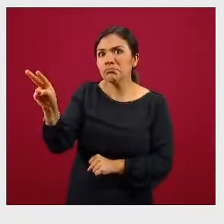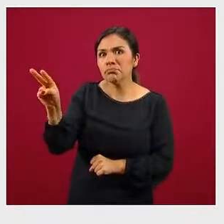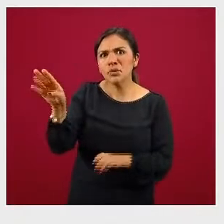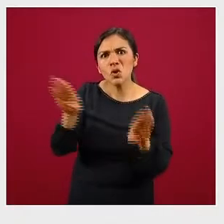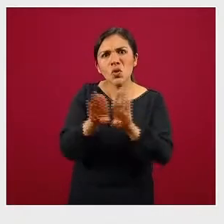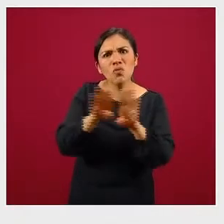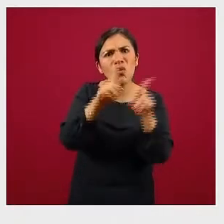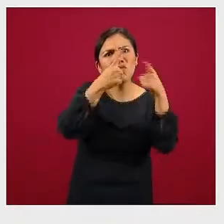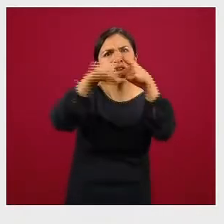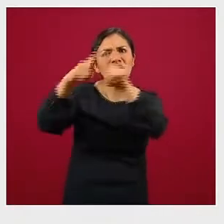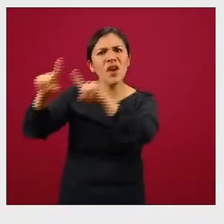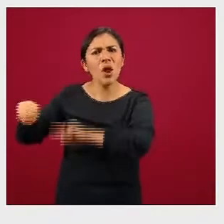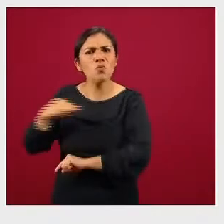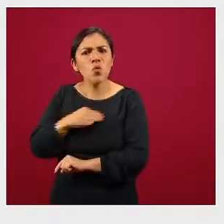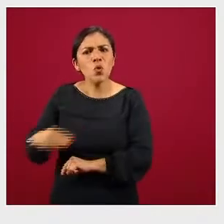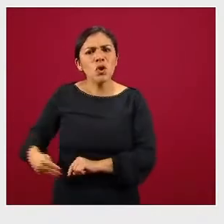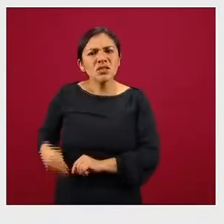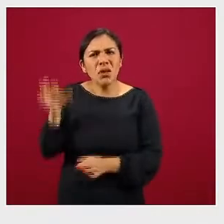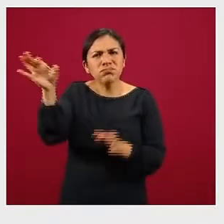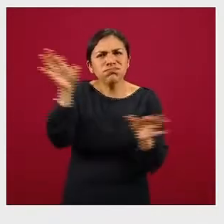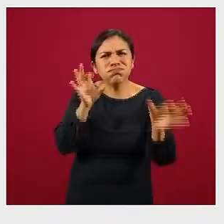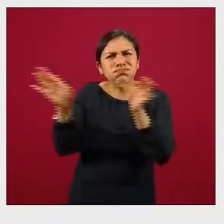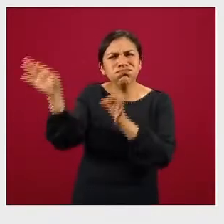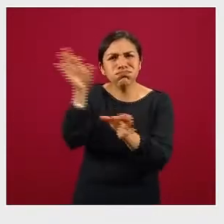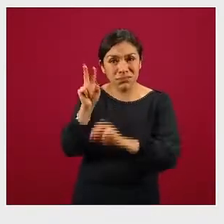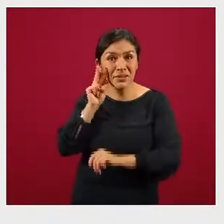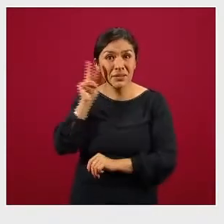esta variabilidad municipal.